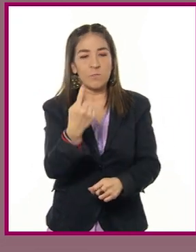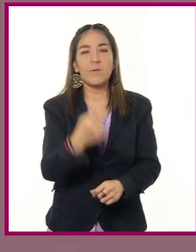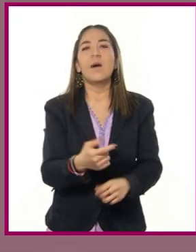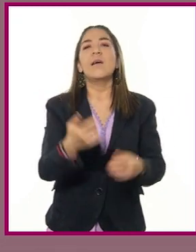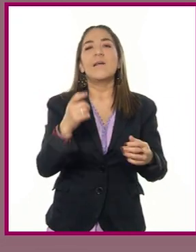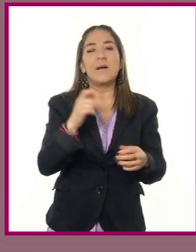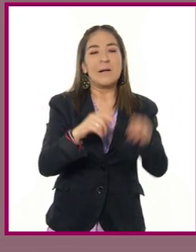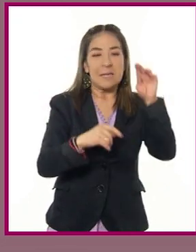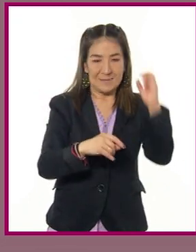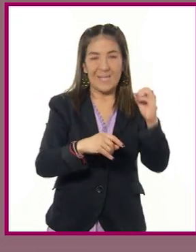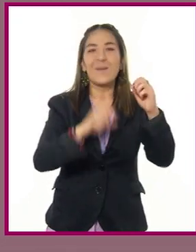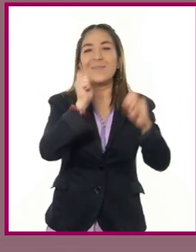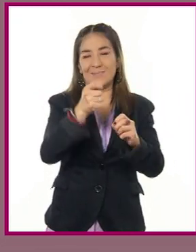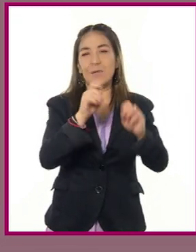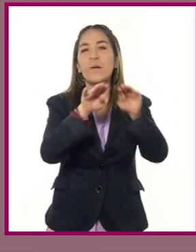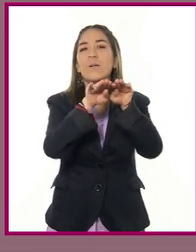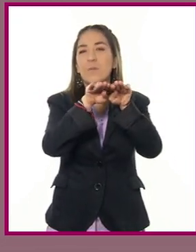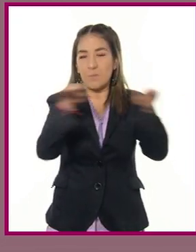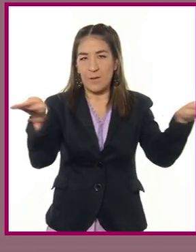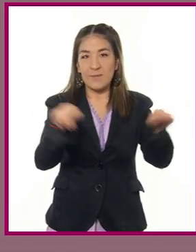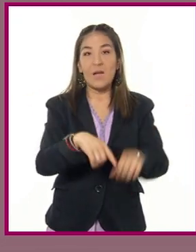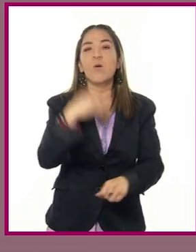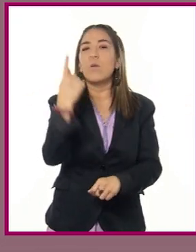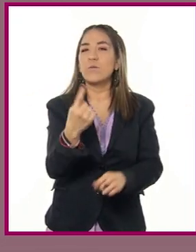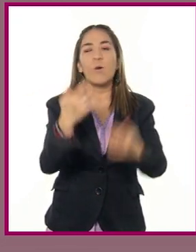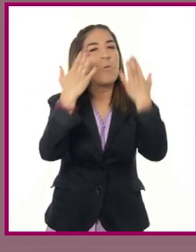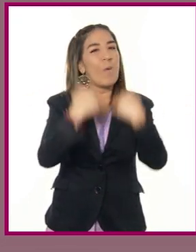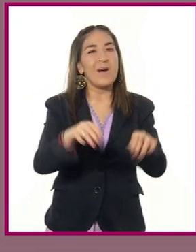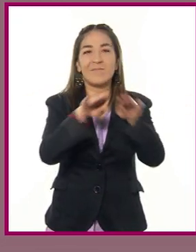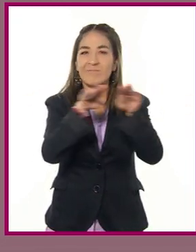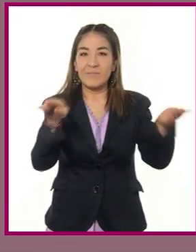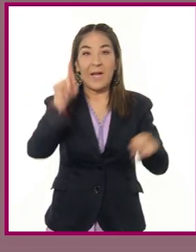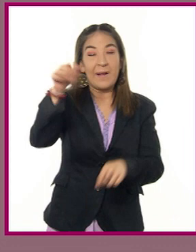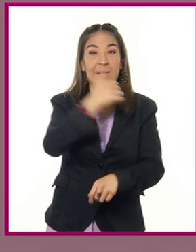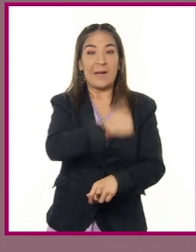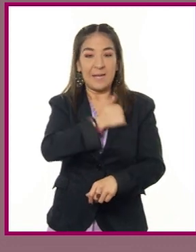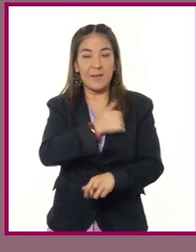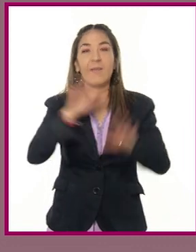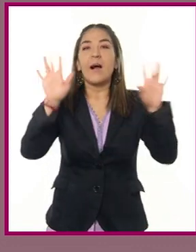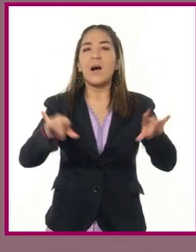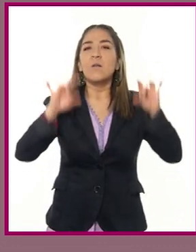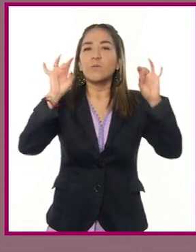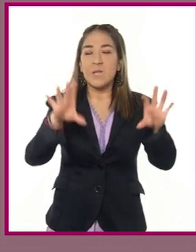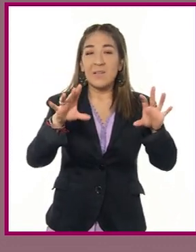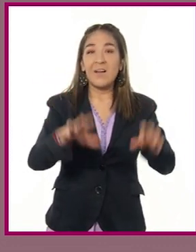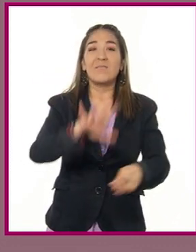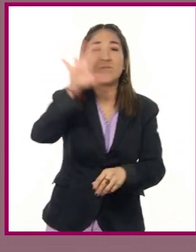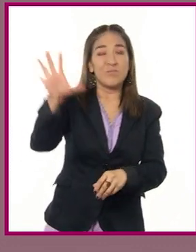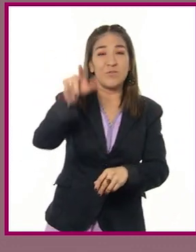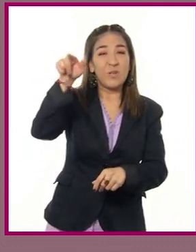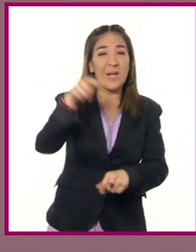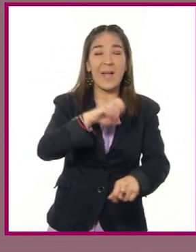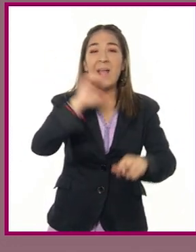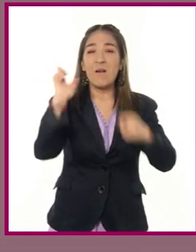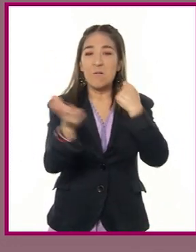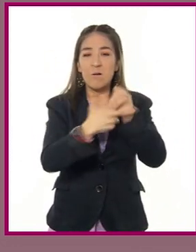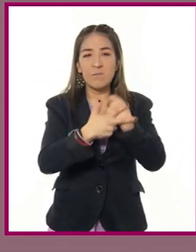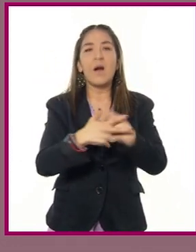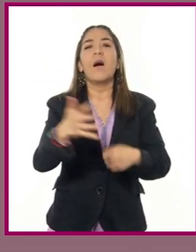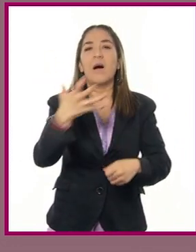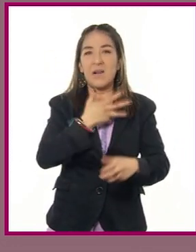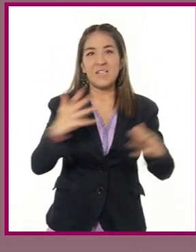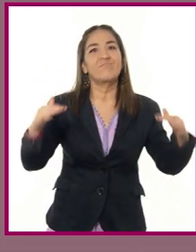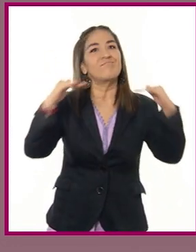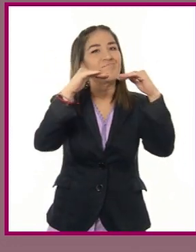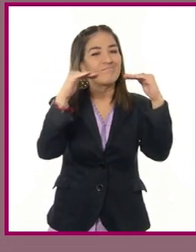la desigualdad. En Canadá, Australia y la mayor parte del continente europeo existe igualdad en